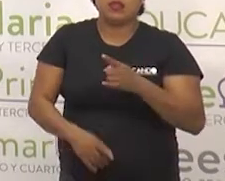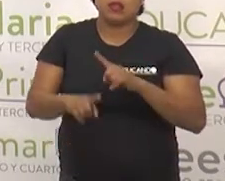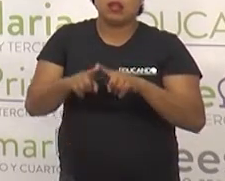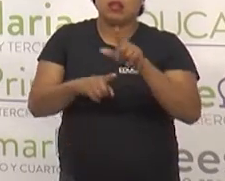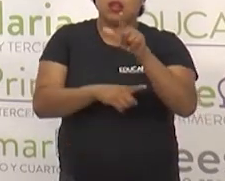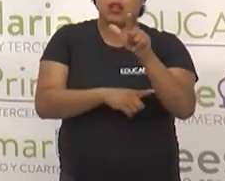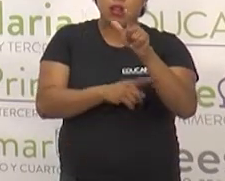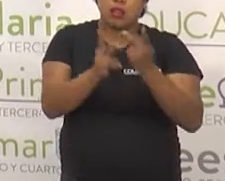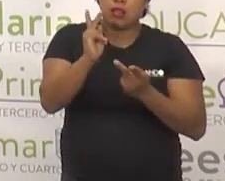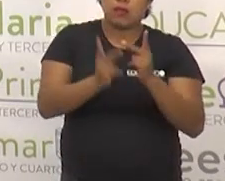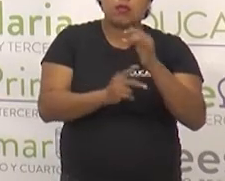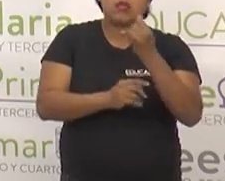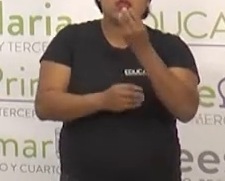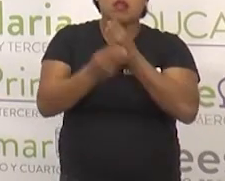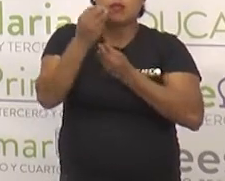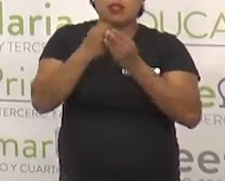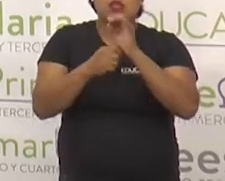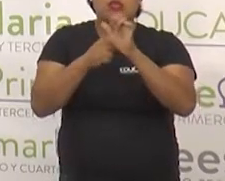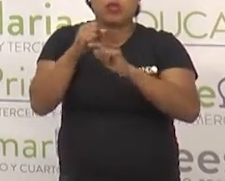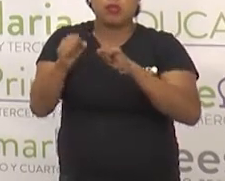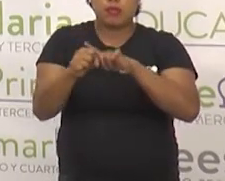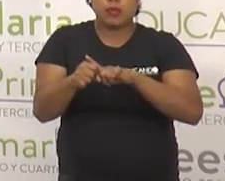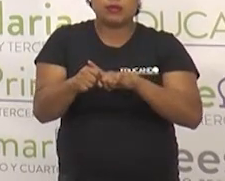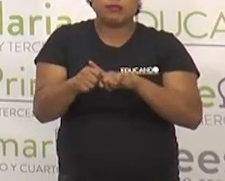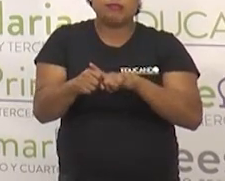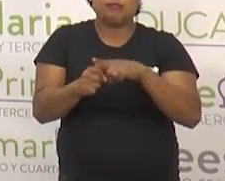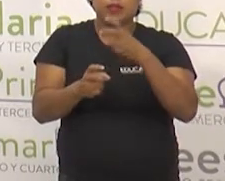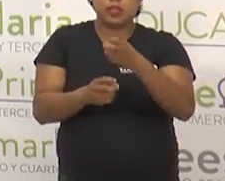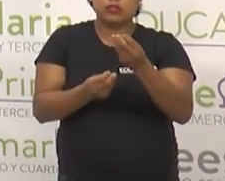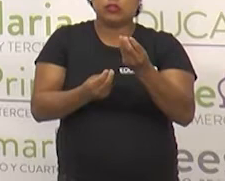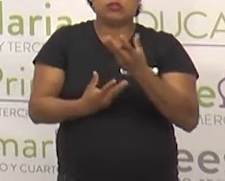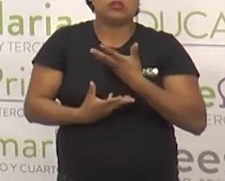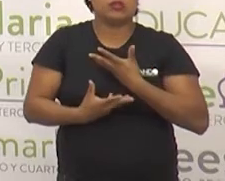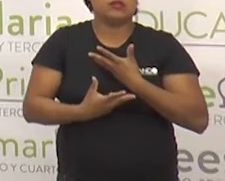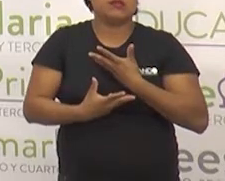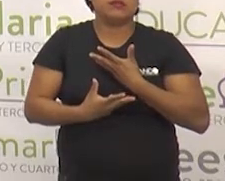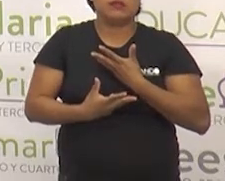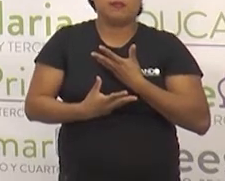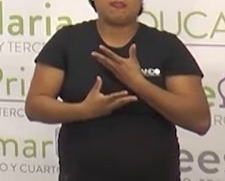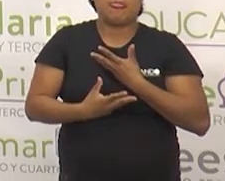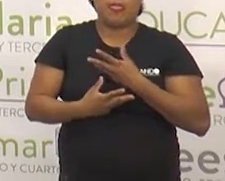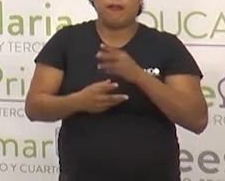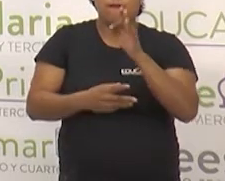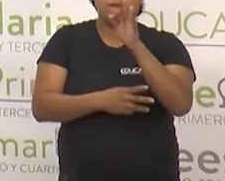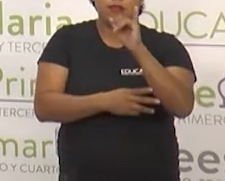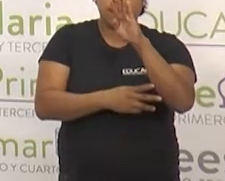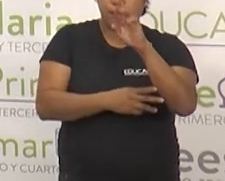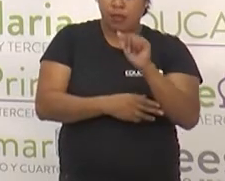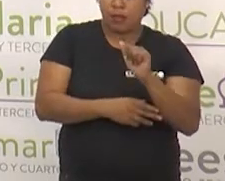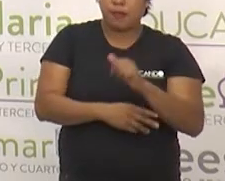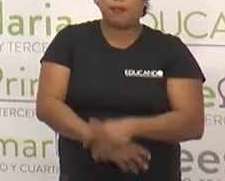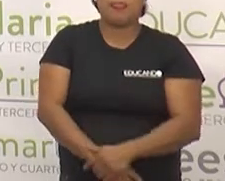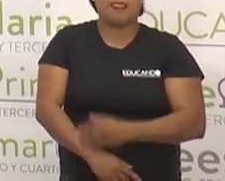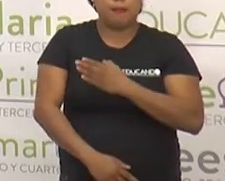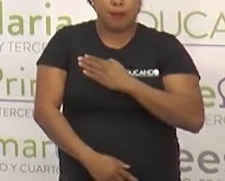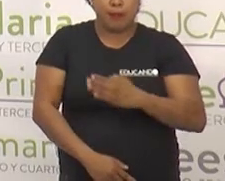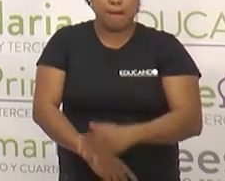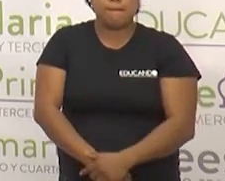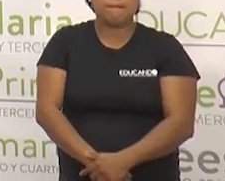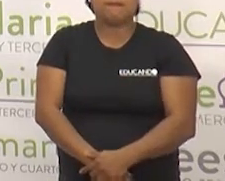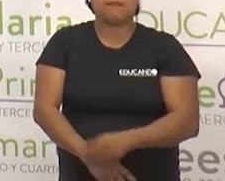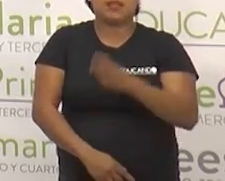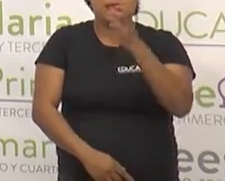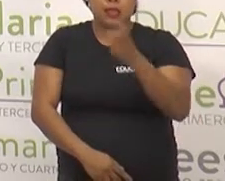las leguminosas y los alimentos de origen animal nos da fibra.